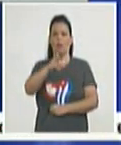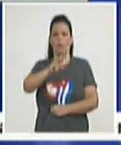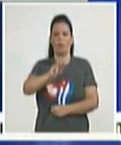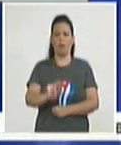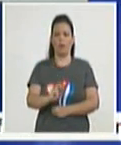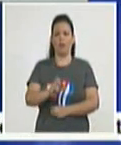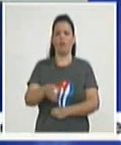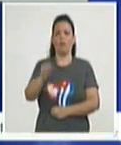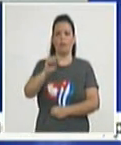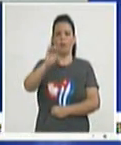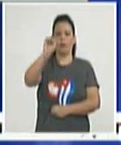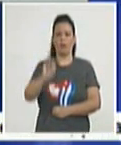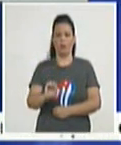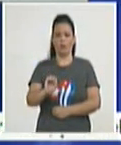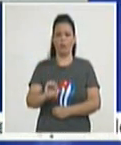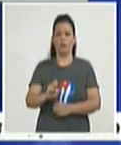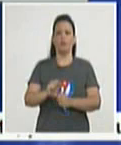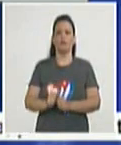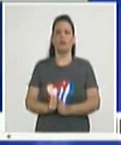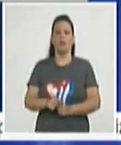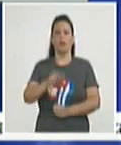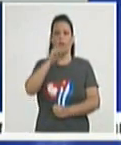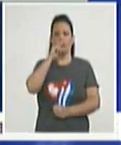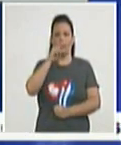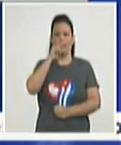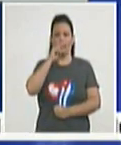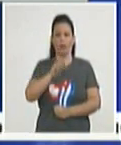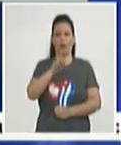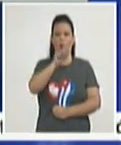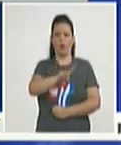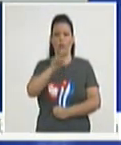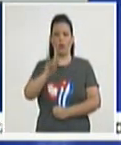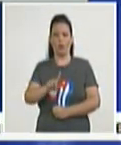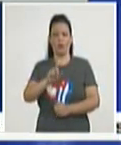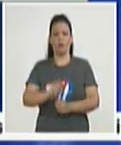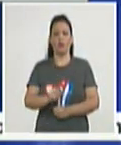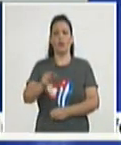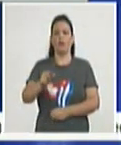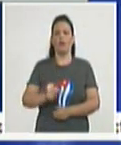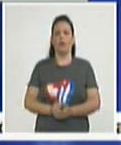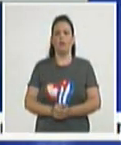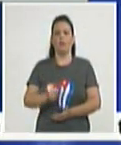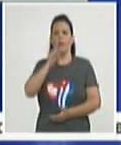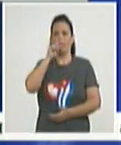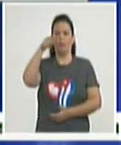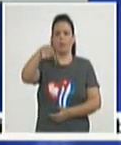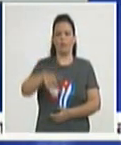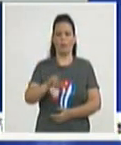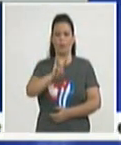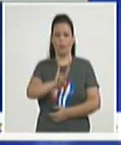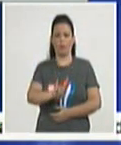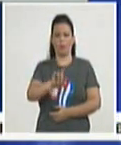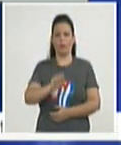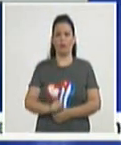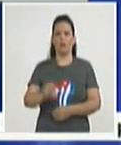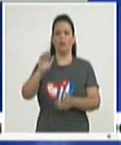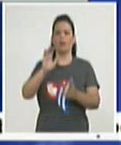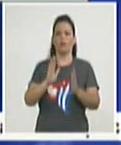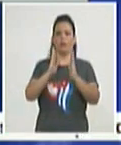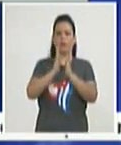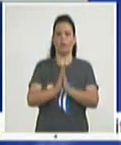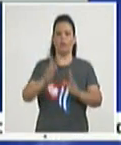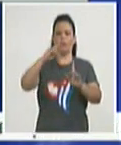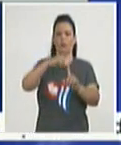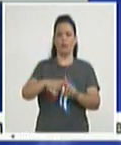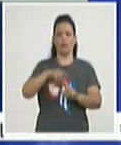Nicolás de Bari también 13, Batabano 11, Bejucal 9, Santa Cruz del Norte 7 y Nueva Paz confirma